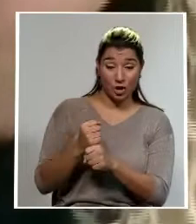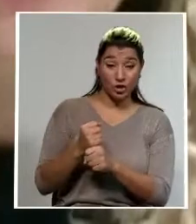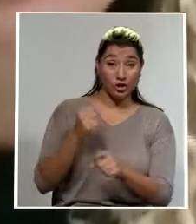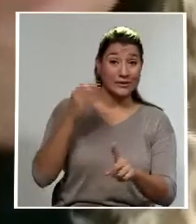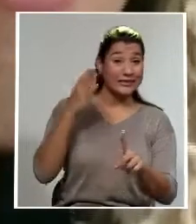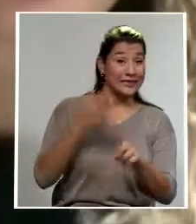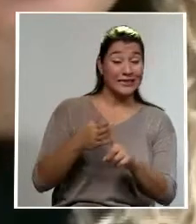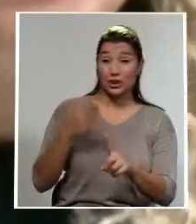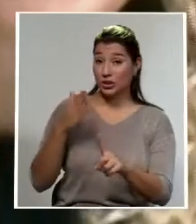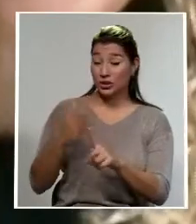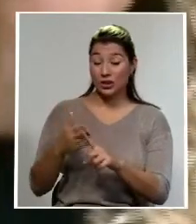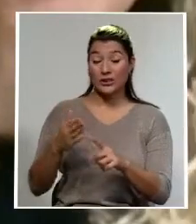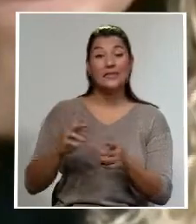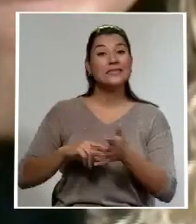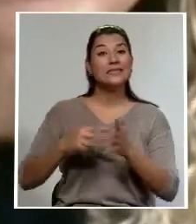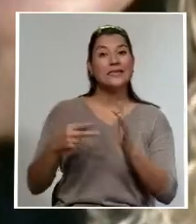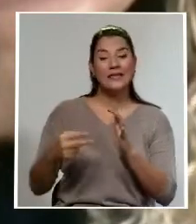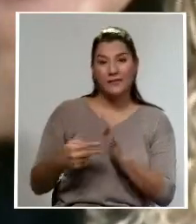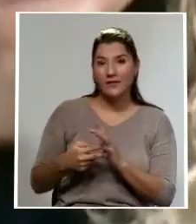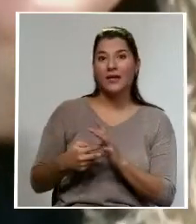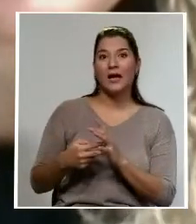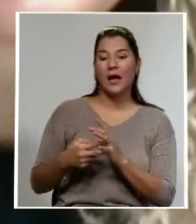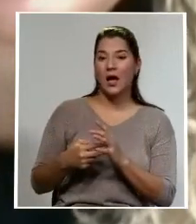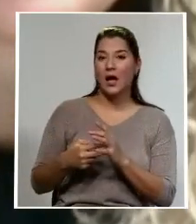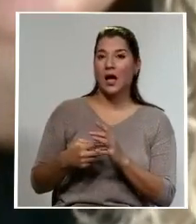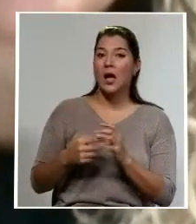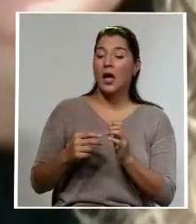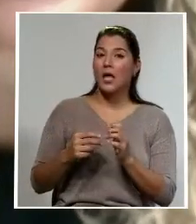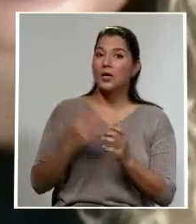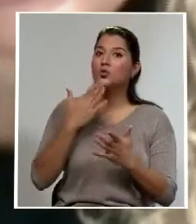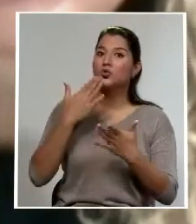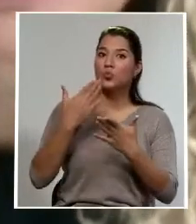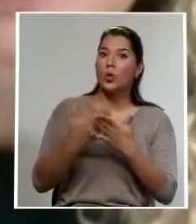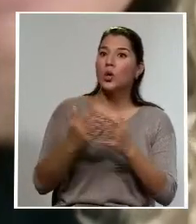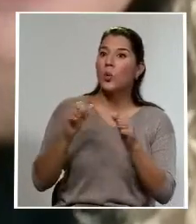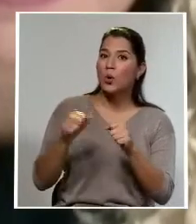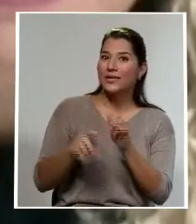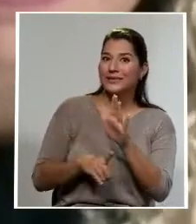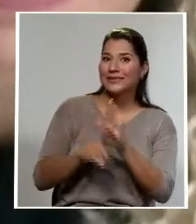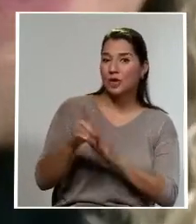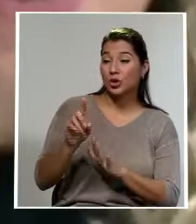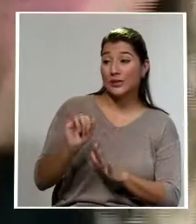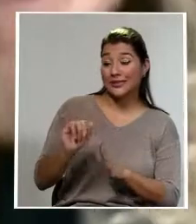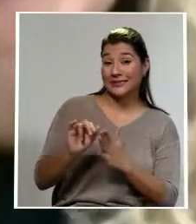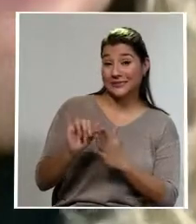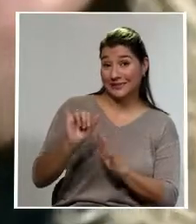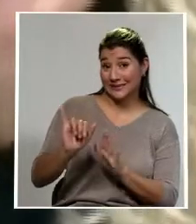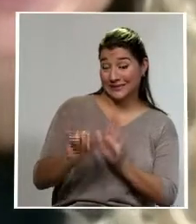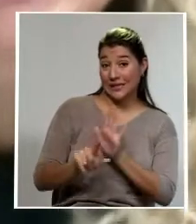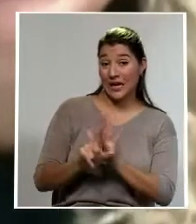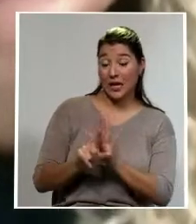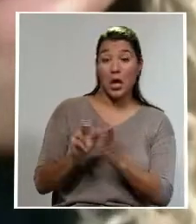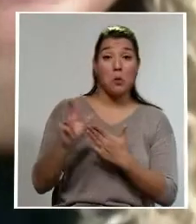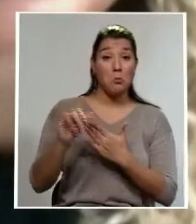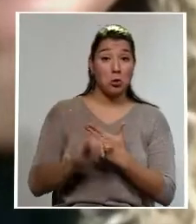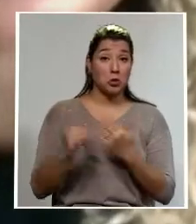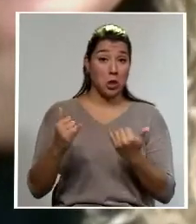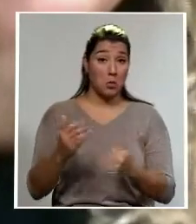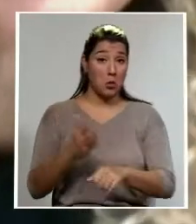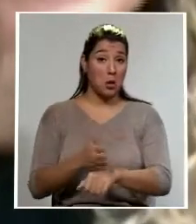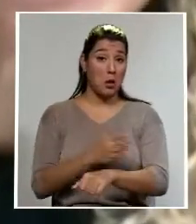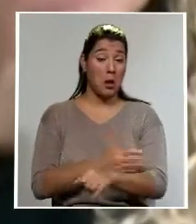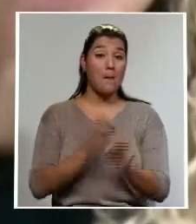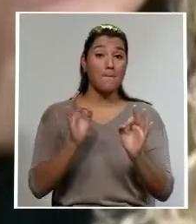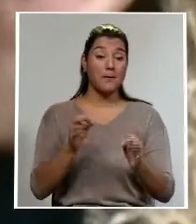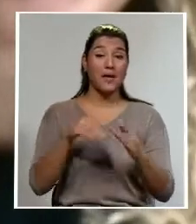círculo virtuoso el poder estar potencializando esta ley. El proyecto camina muy bien en la Asamblea Legislativa,